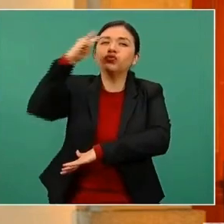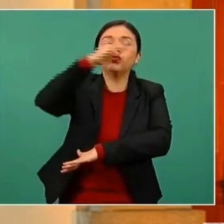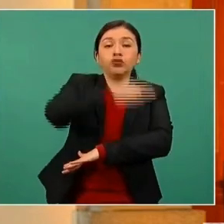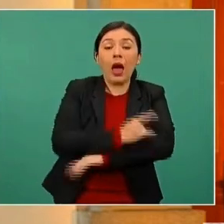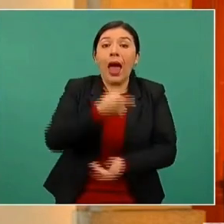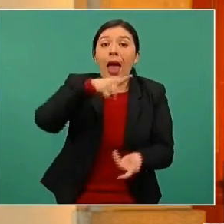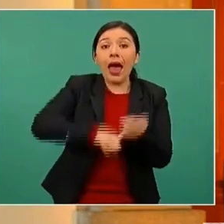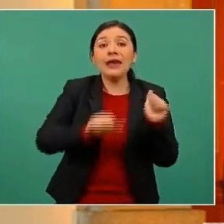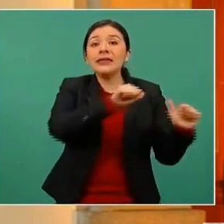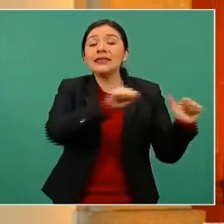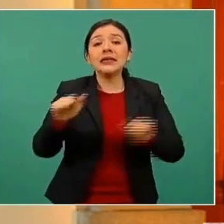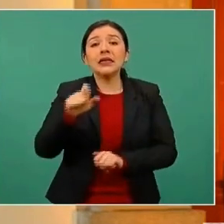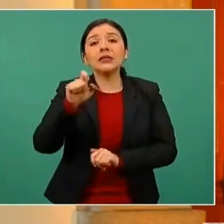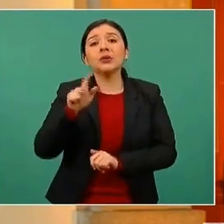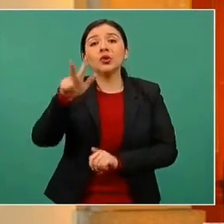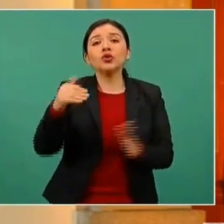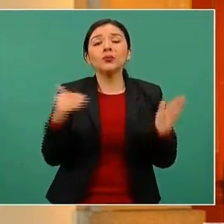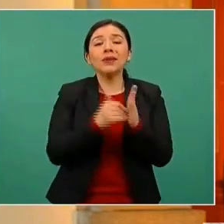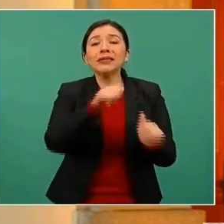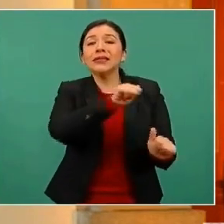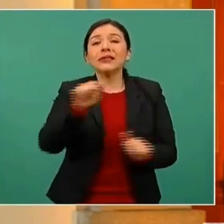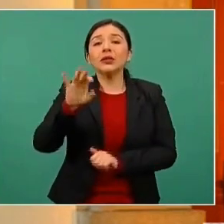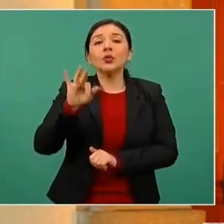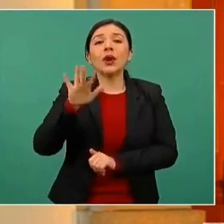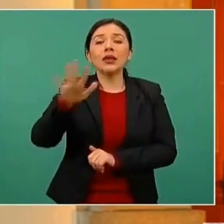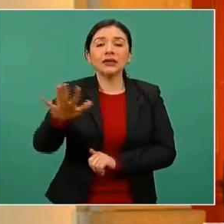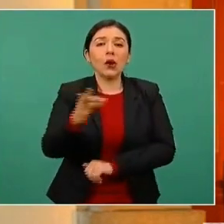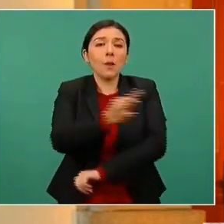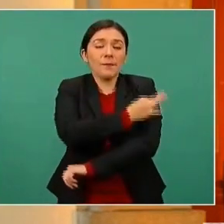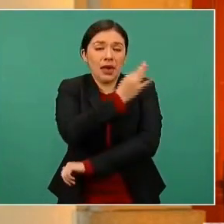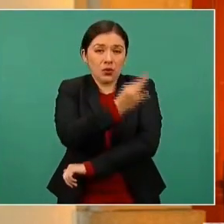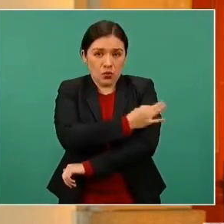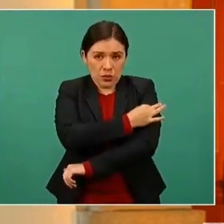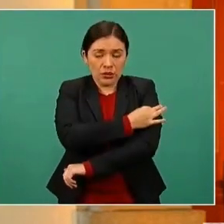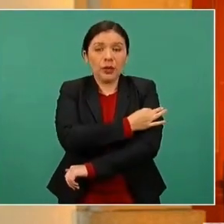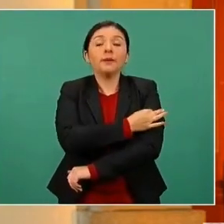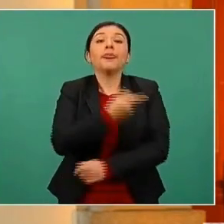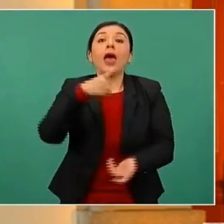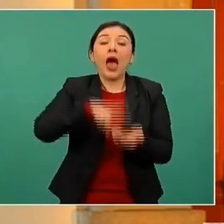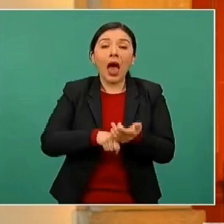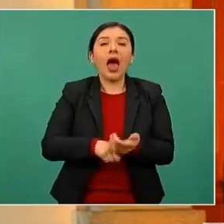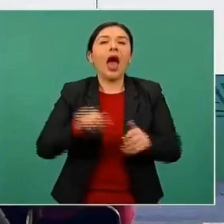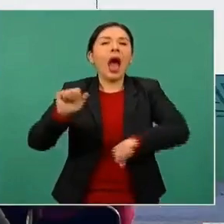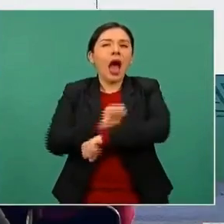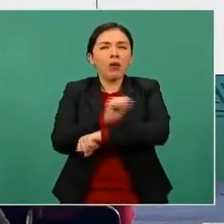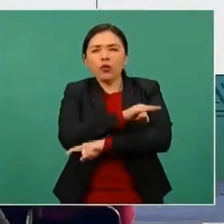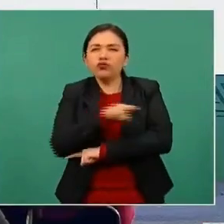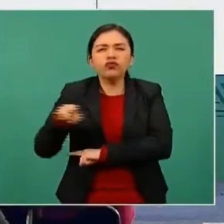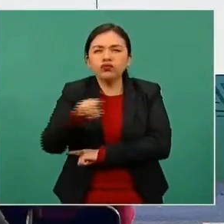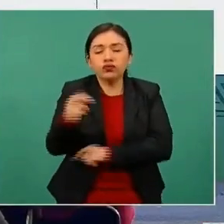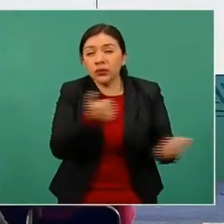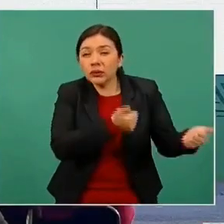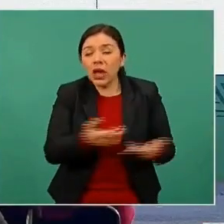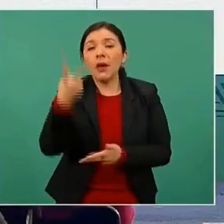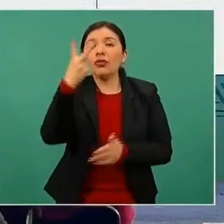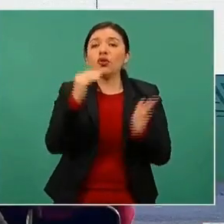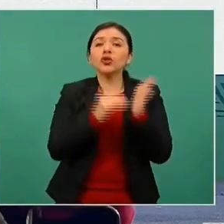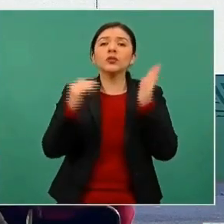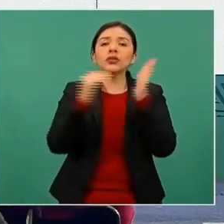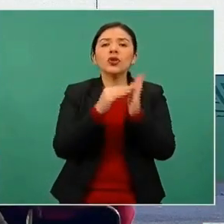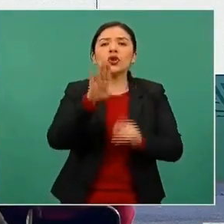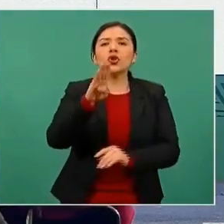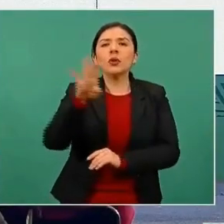628 1645 dosis y por vía terrestre 2 millones 99 mil